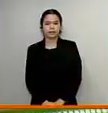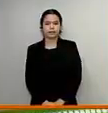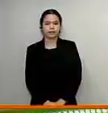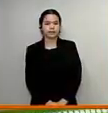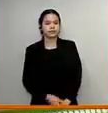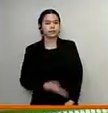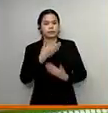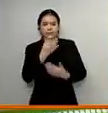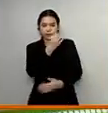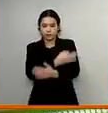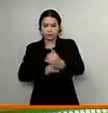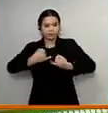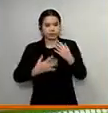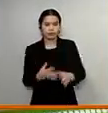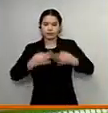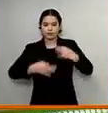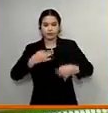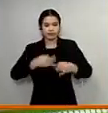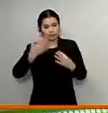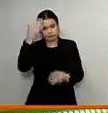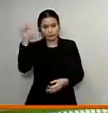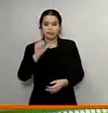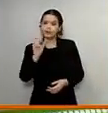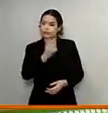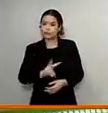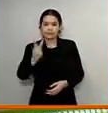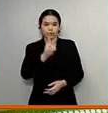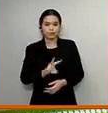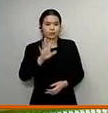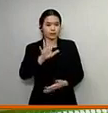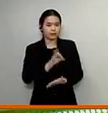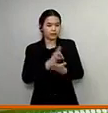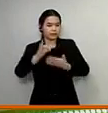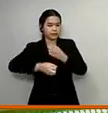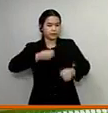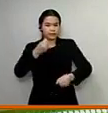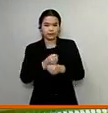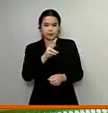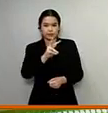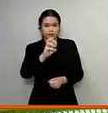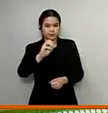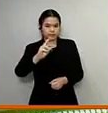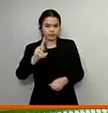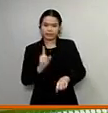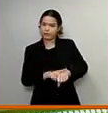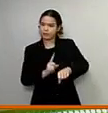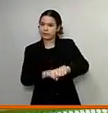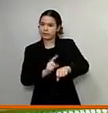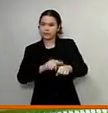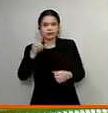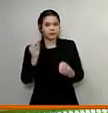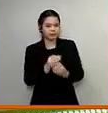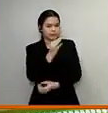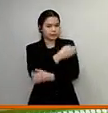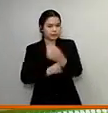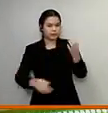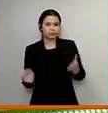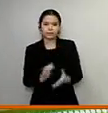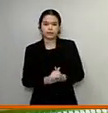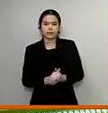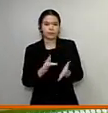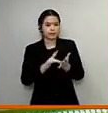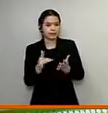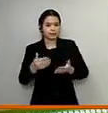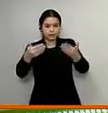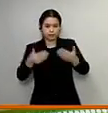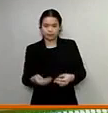Muy buenas tardes, jugadores, qué alegría poder saludarles hoy viernes 5 de febrero del año 2021, cuando el reloj ya marca las 3 en punto de la tarde. Le damos